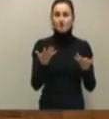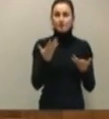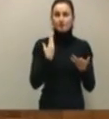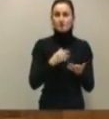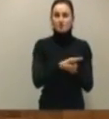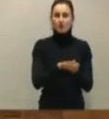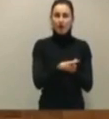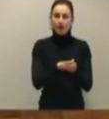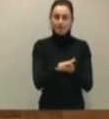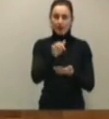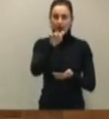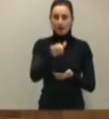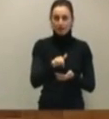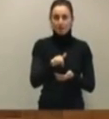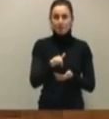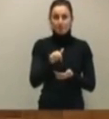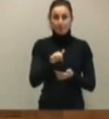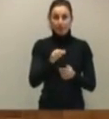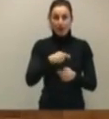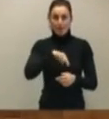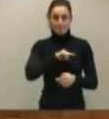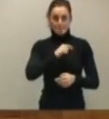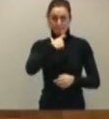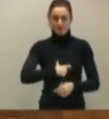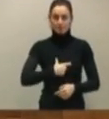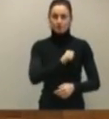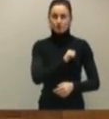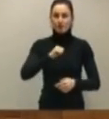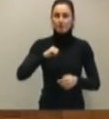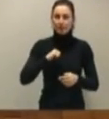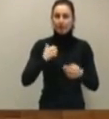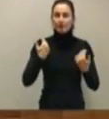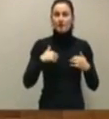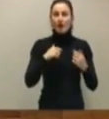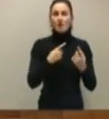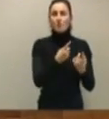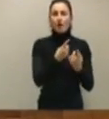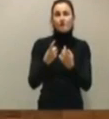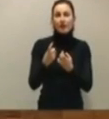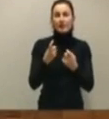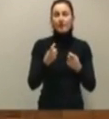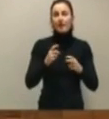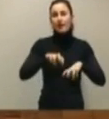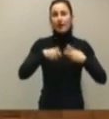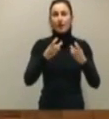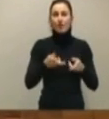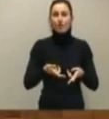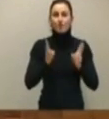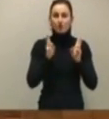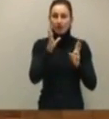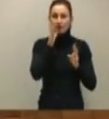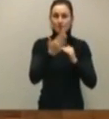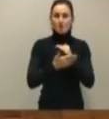aquí, además expresamente a mí, sobre la falta de regeneración democrática, porque se han cercenado